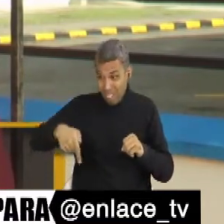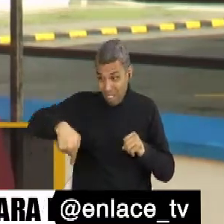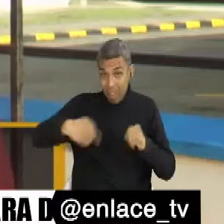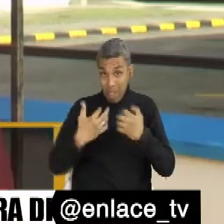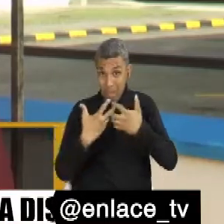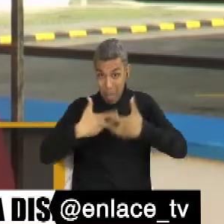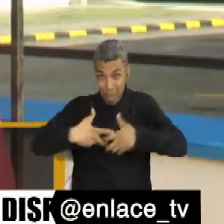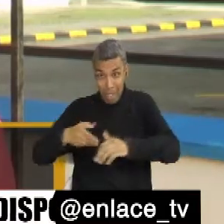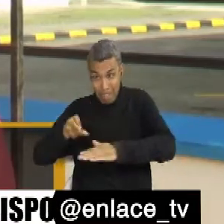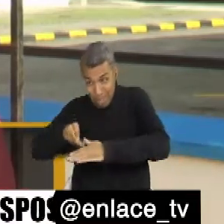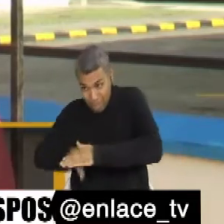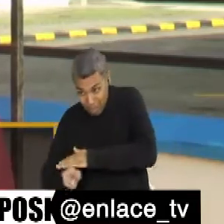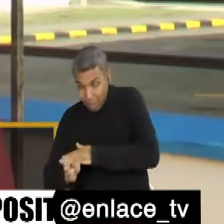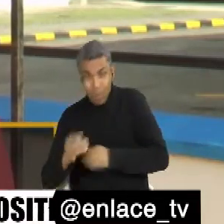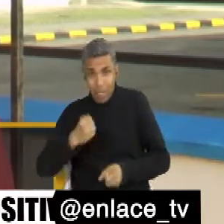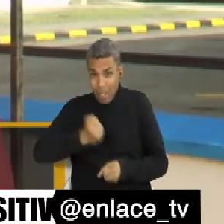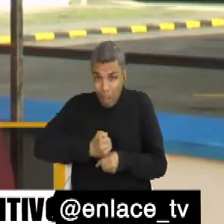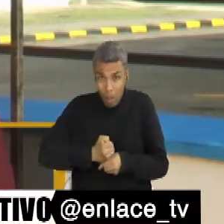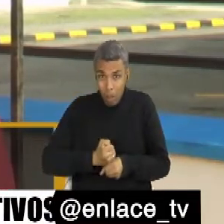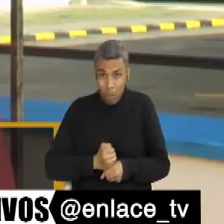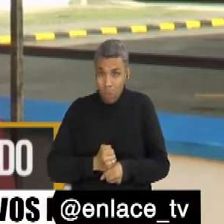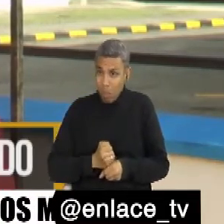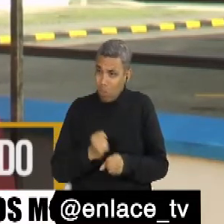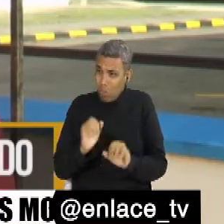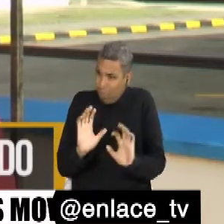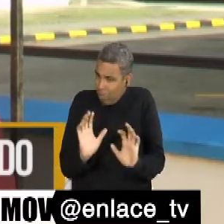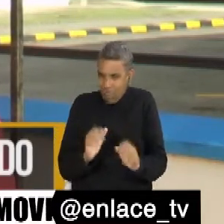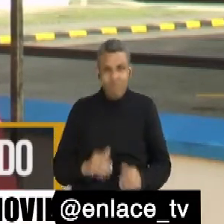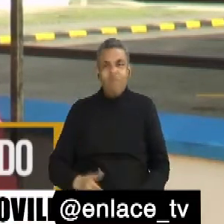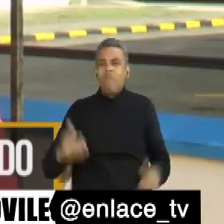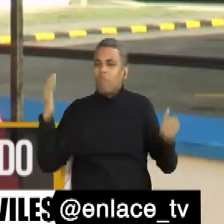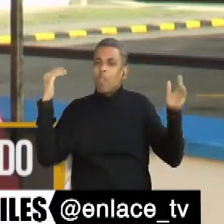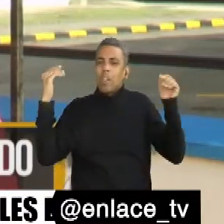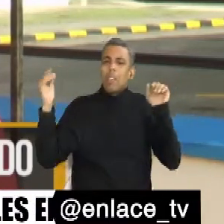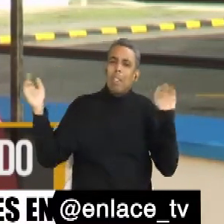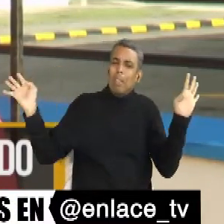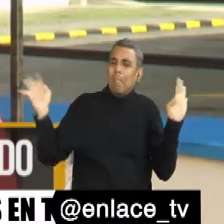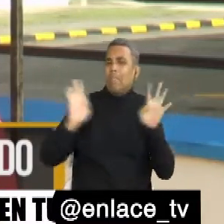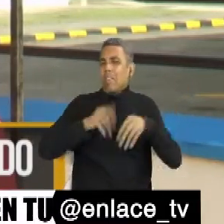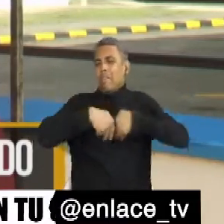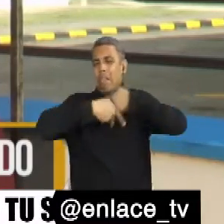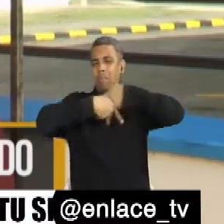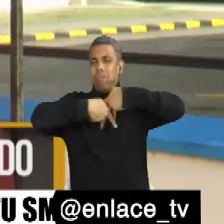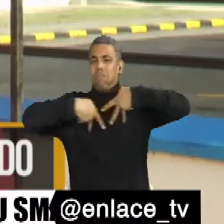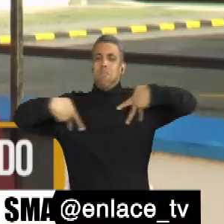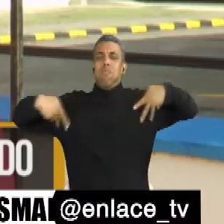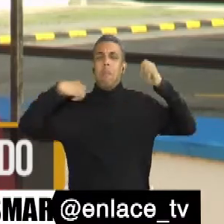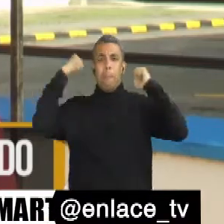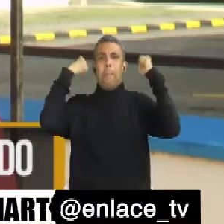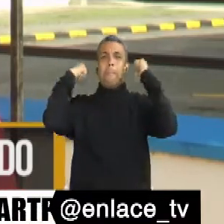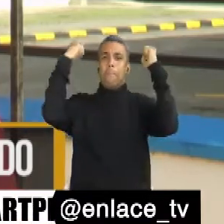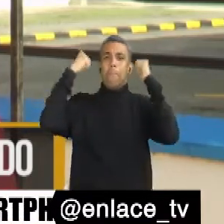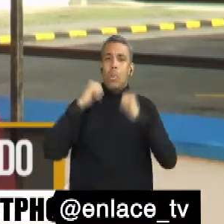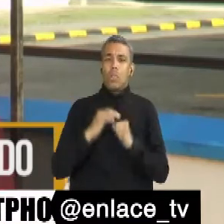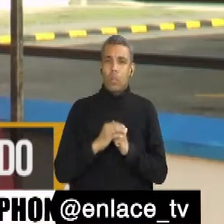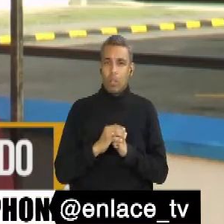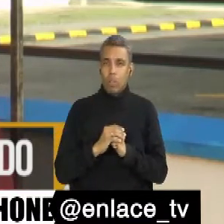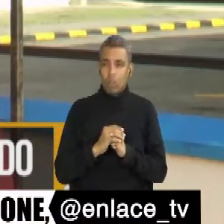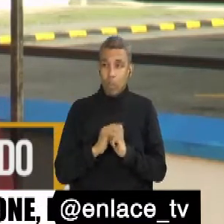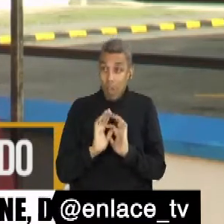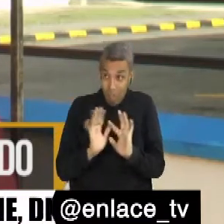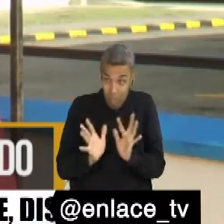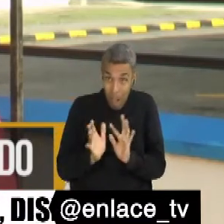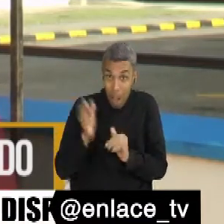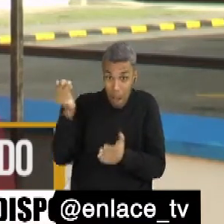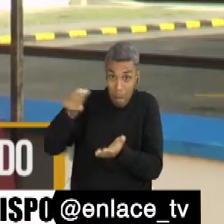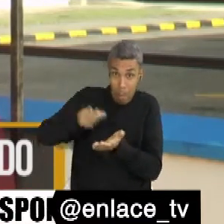hasta que no nos paguen. La única solución de que nosotros nos paremos eso o nos vayamos es que en la cuenta de nosotros aparezca lo que nos